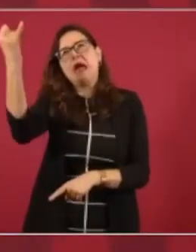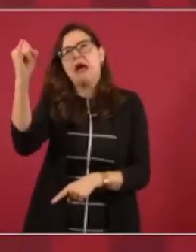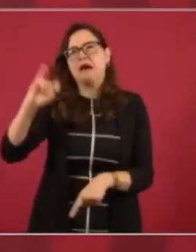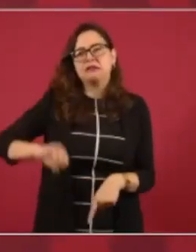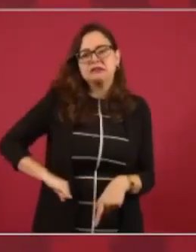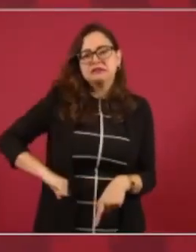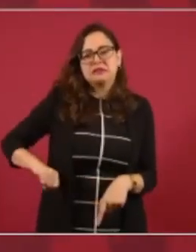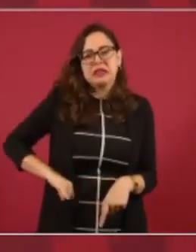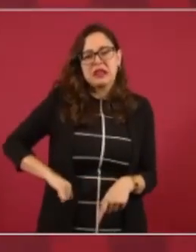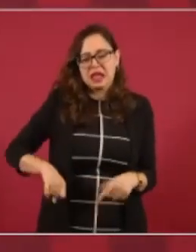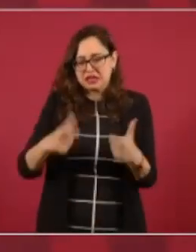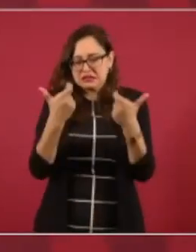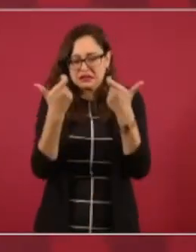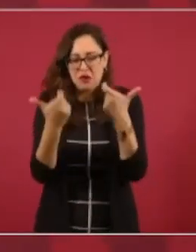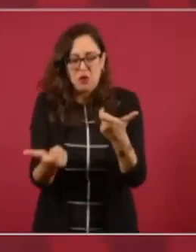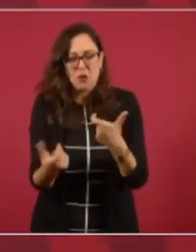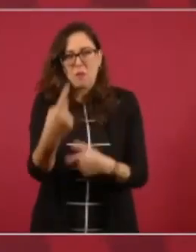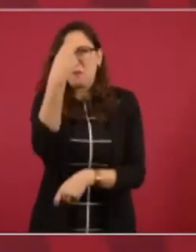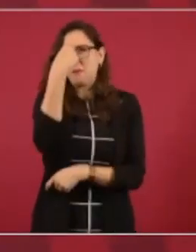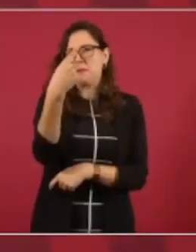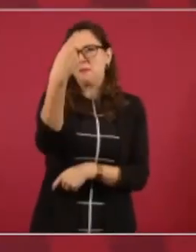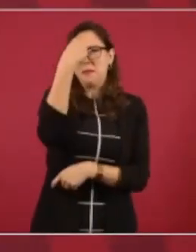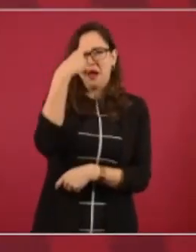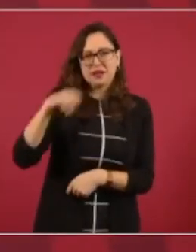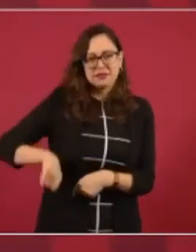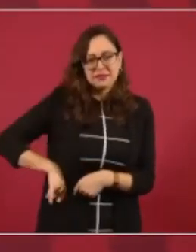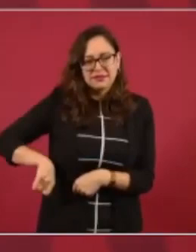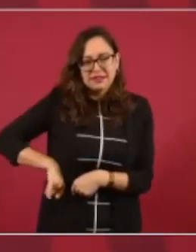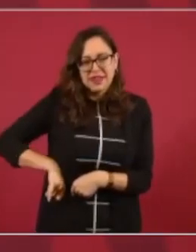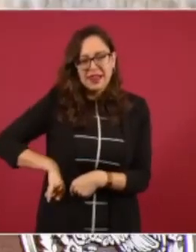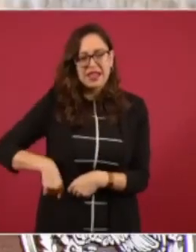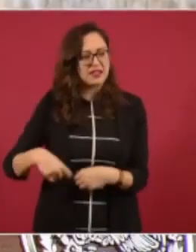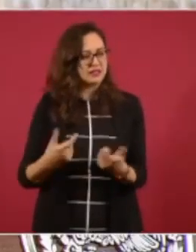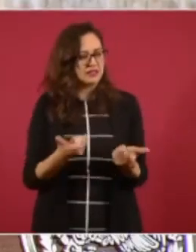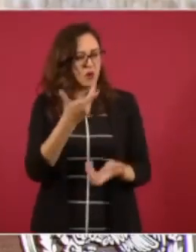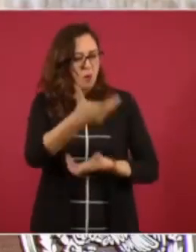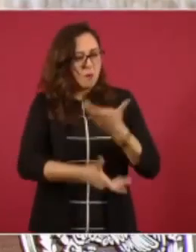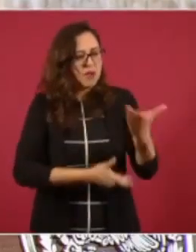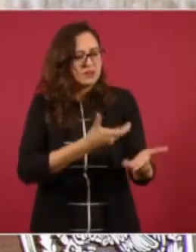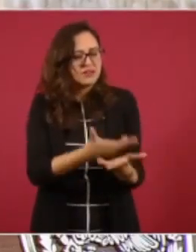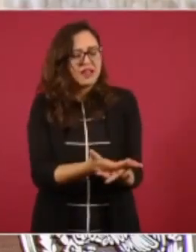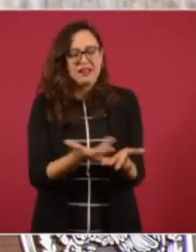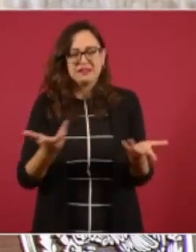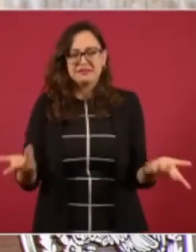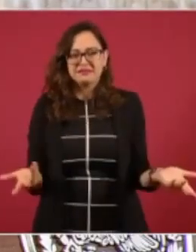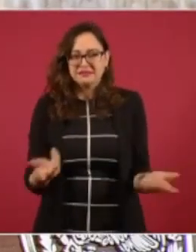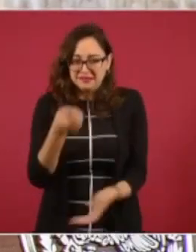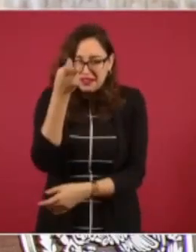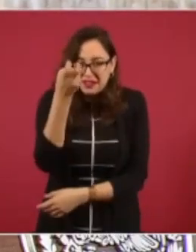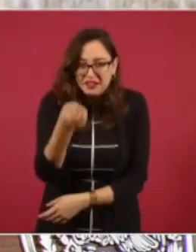económicos, comerciales.